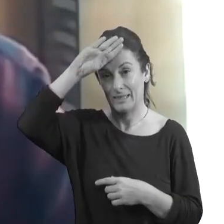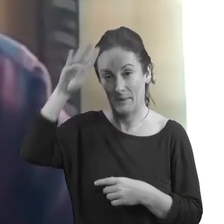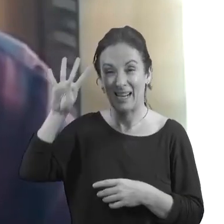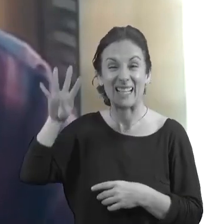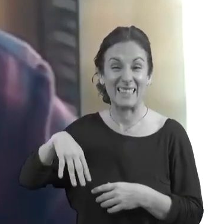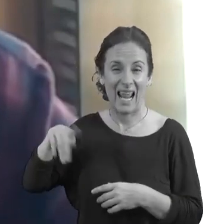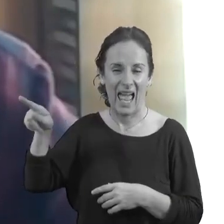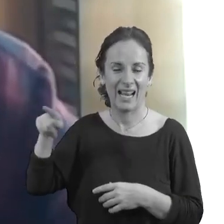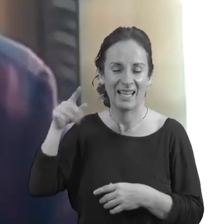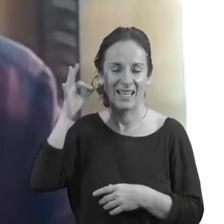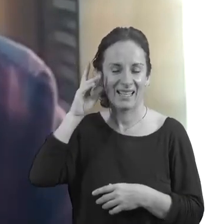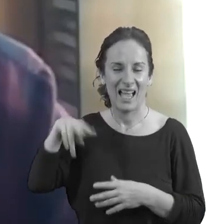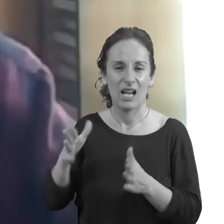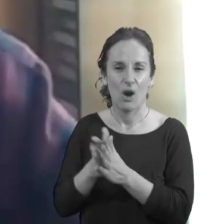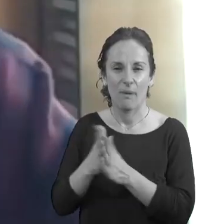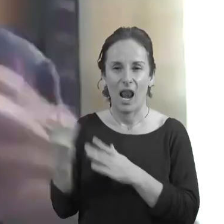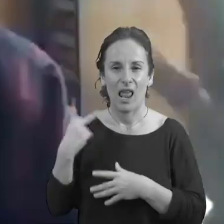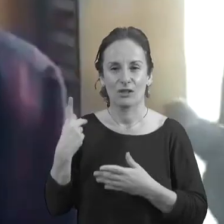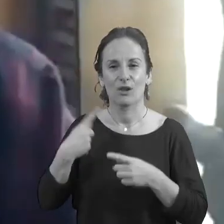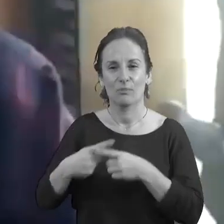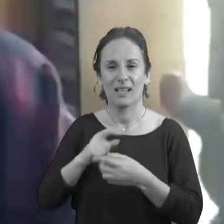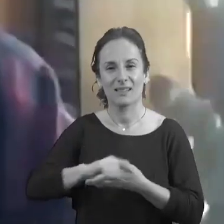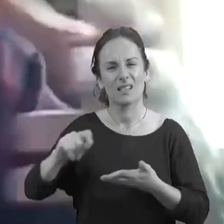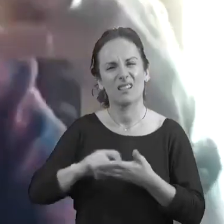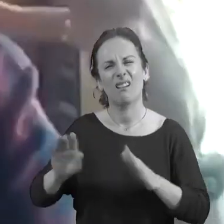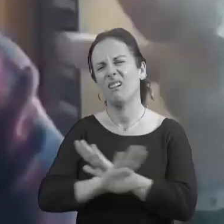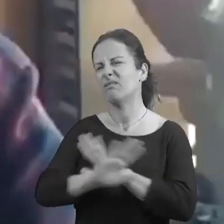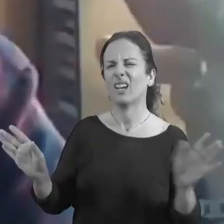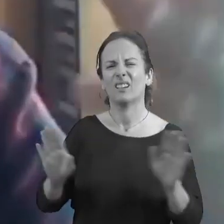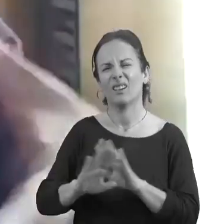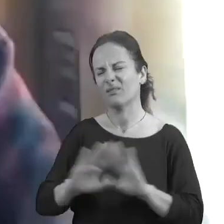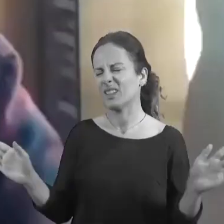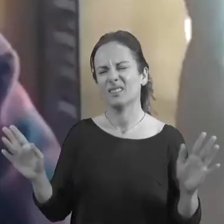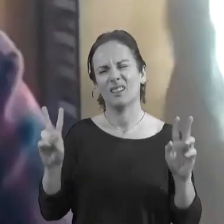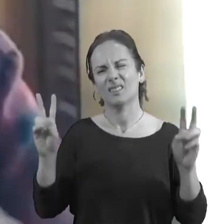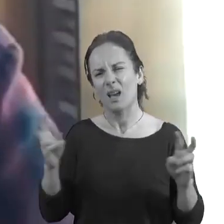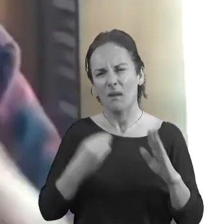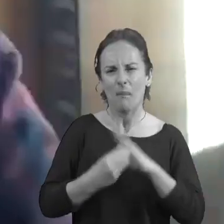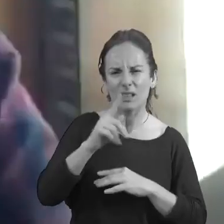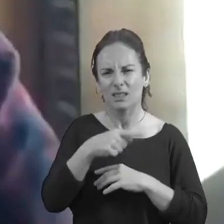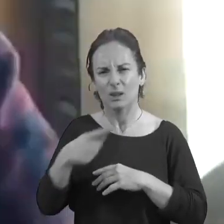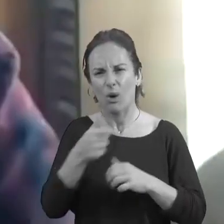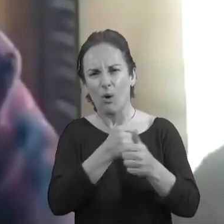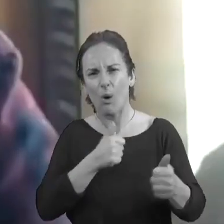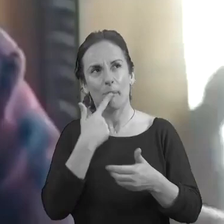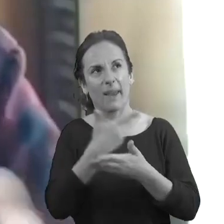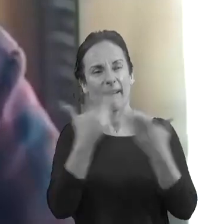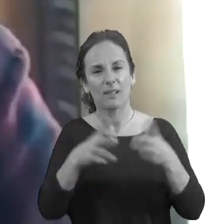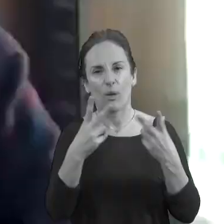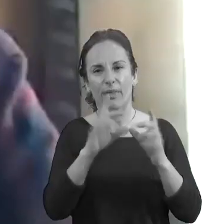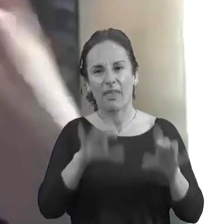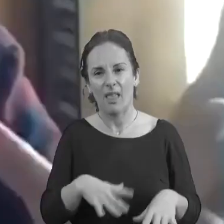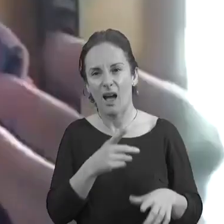el que directamente partíamos de esto, de oye, el marco ya tiene que ser otro. Vamos a pensar en qué le pasa a las parejas de lesbianas, ¿no? ¿Cuáles